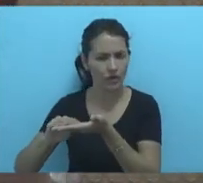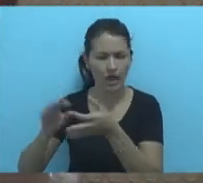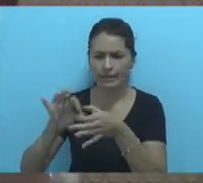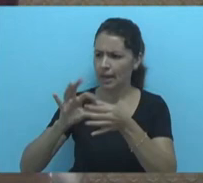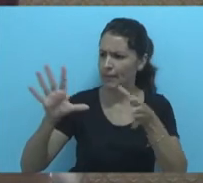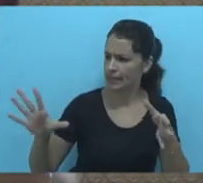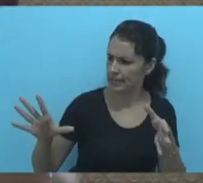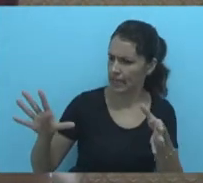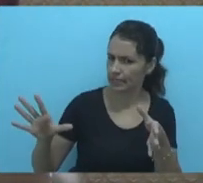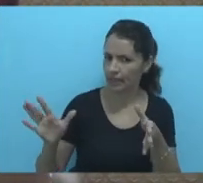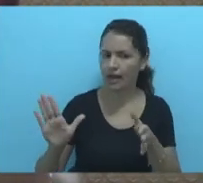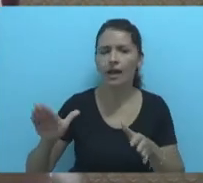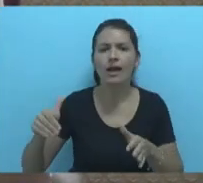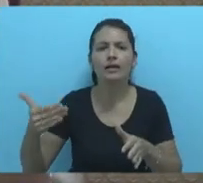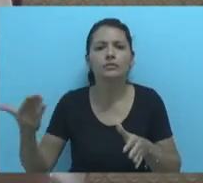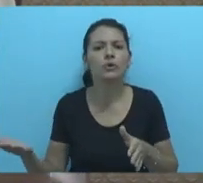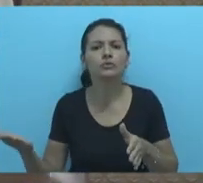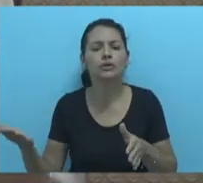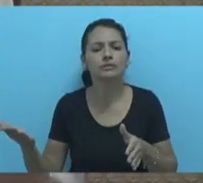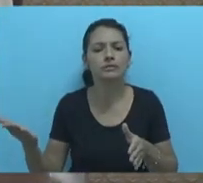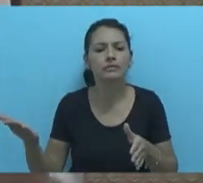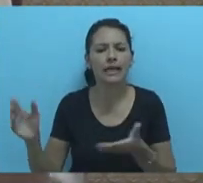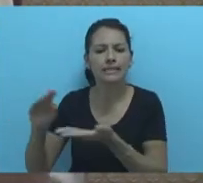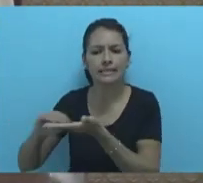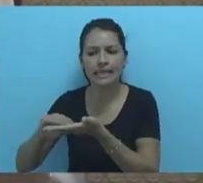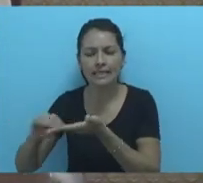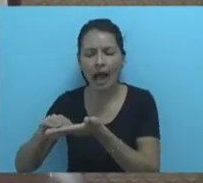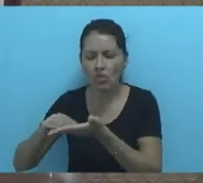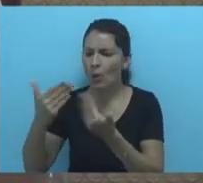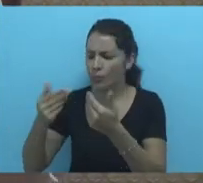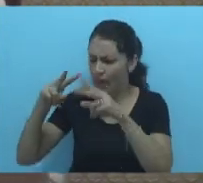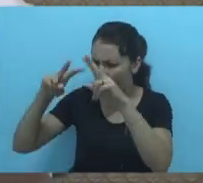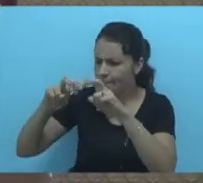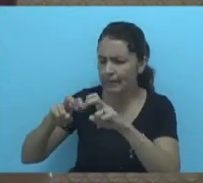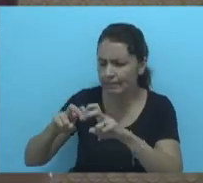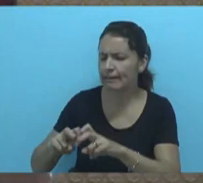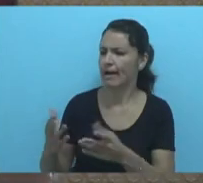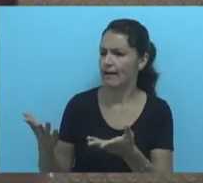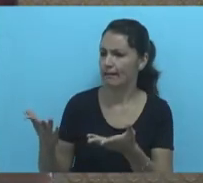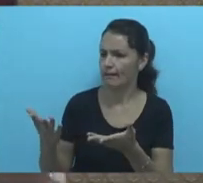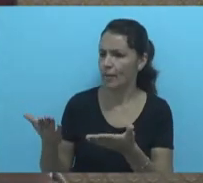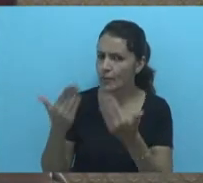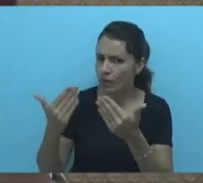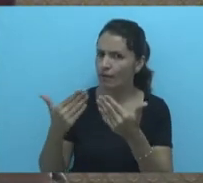las cámaras, ¿en qué molesta al senador Trasferri que se lo investigue judicialmente? ¡En nada!